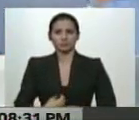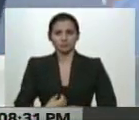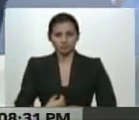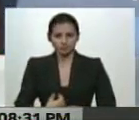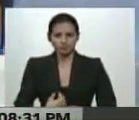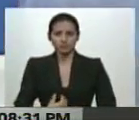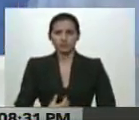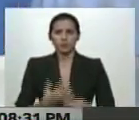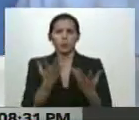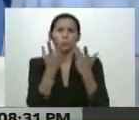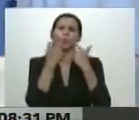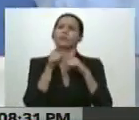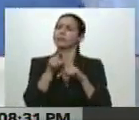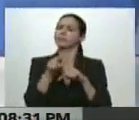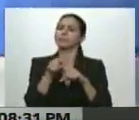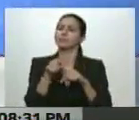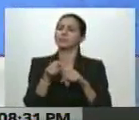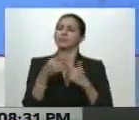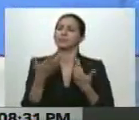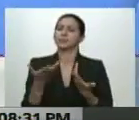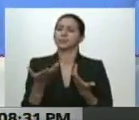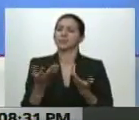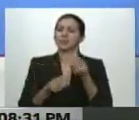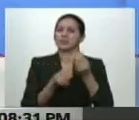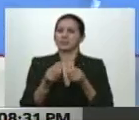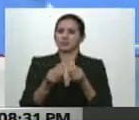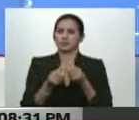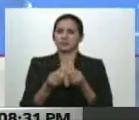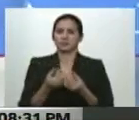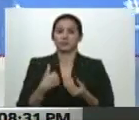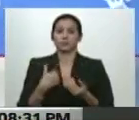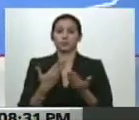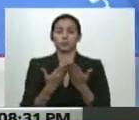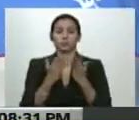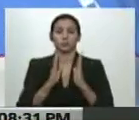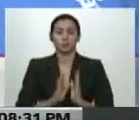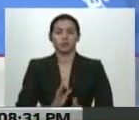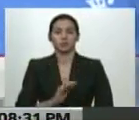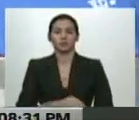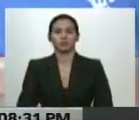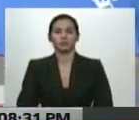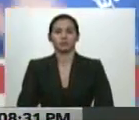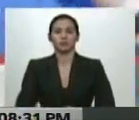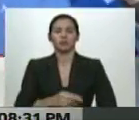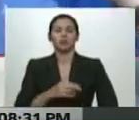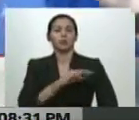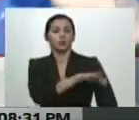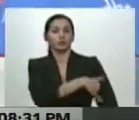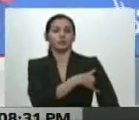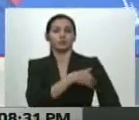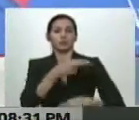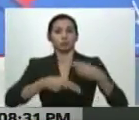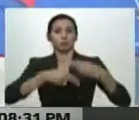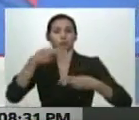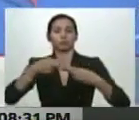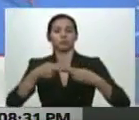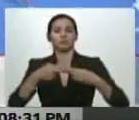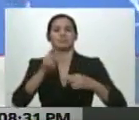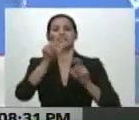Mira, cuéntame, ¿tú qué estudias? Yo soy estudiando construcción civil aquí en la base de misiones, en la